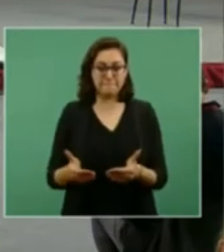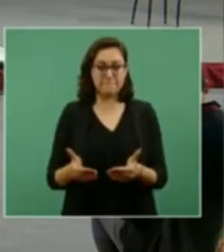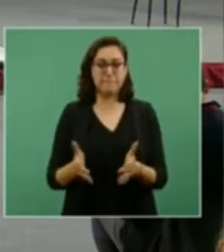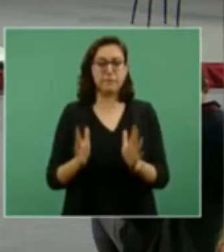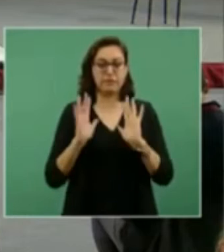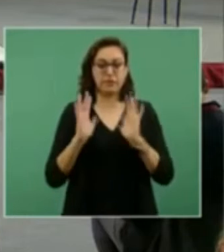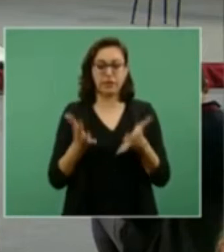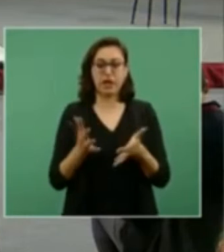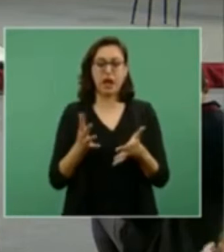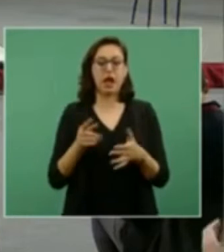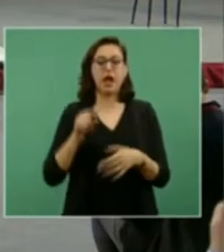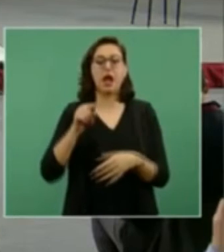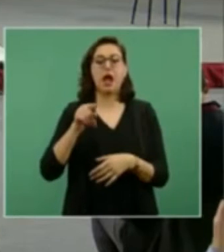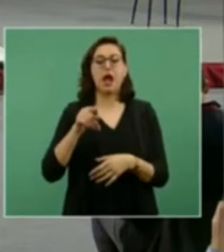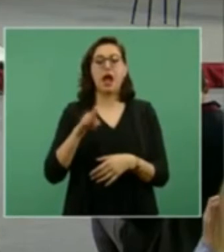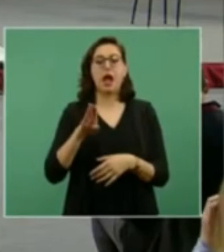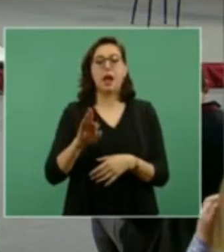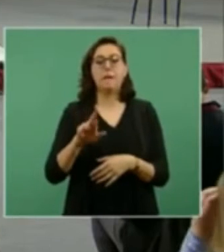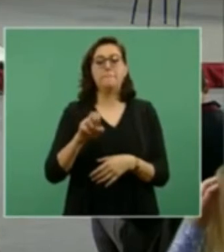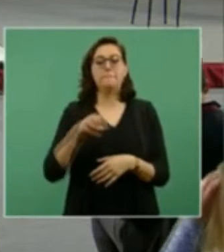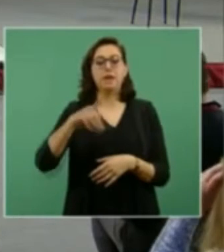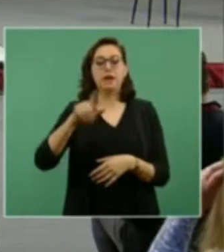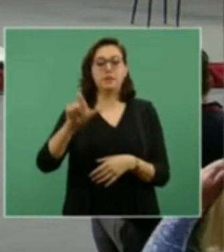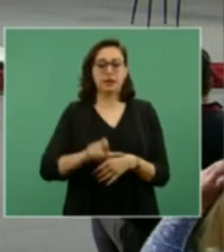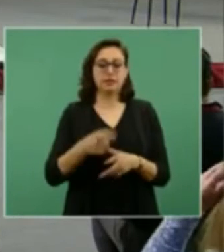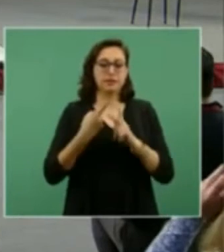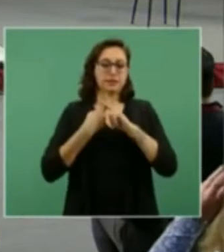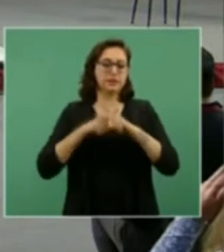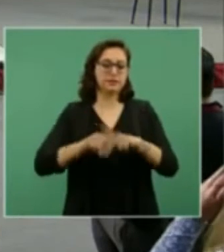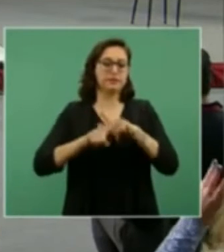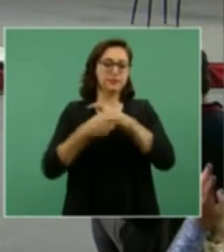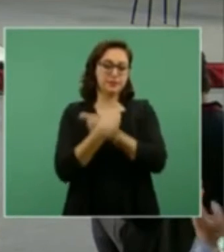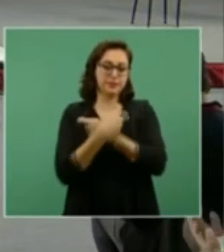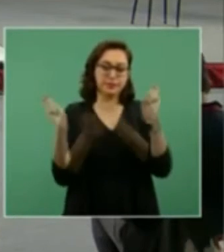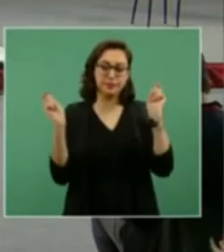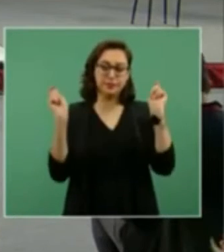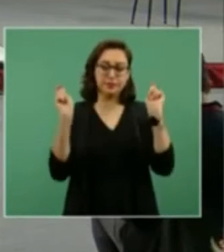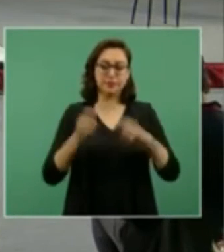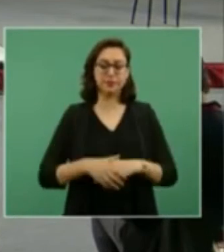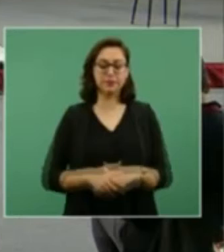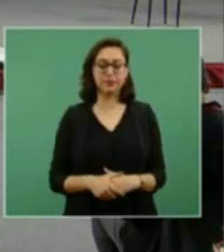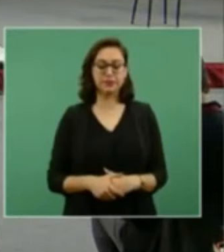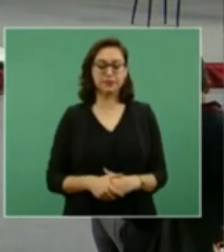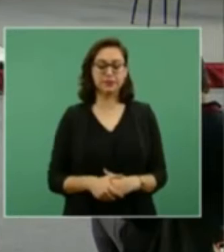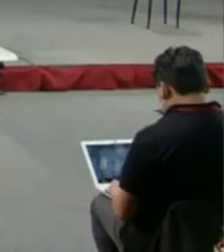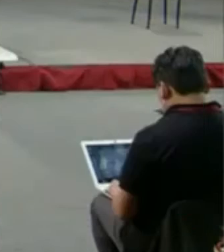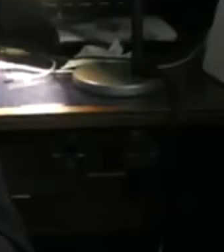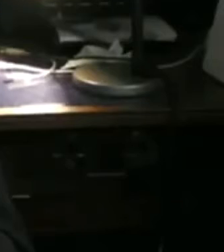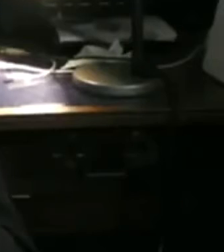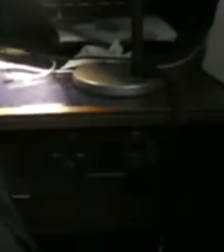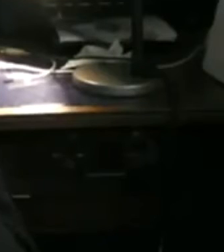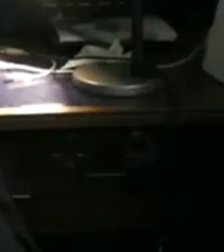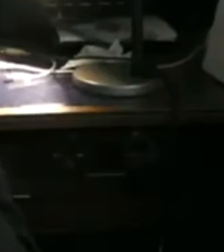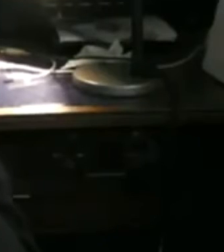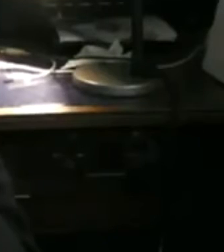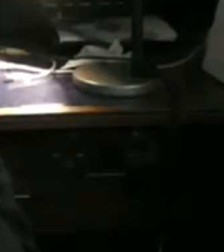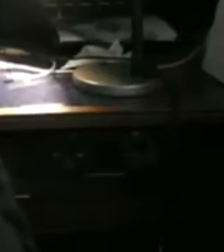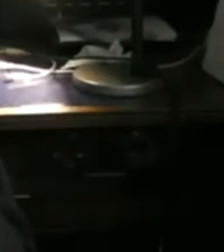macabro, aparte era homosexual pervertido, era el